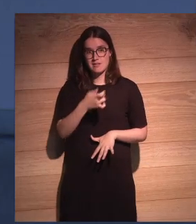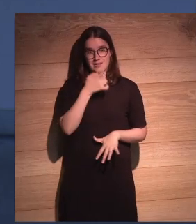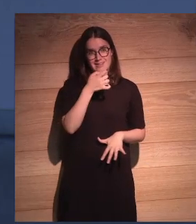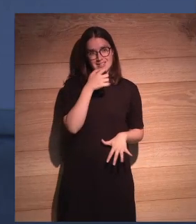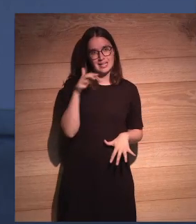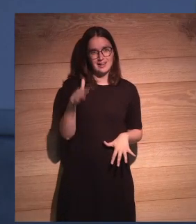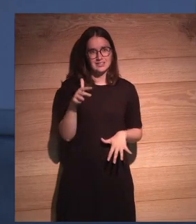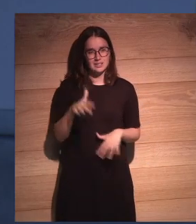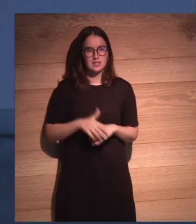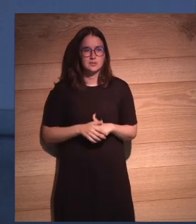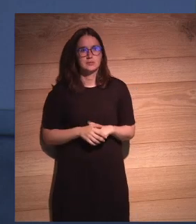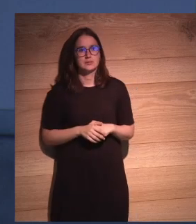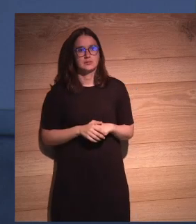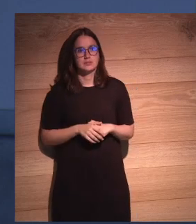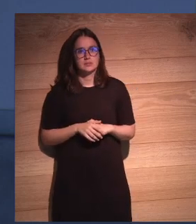español.